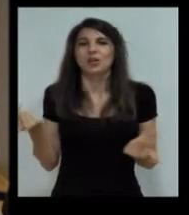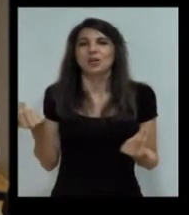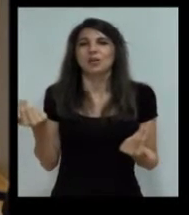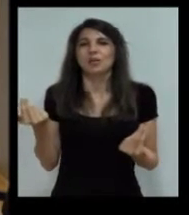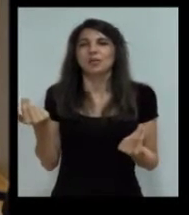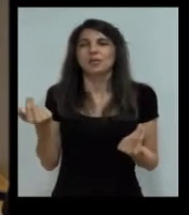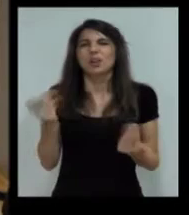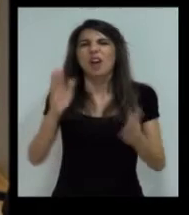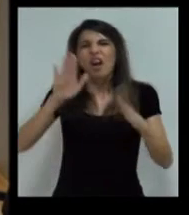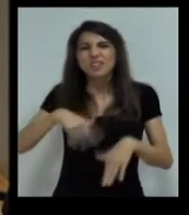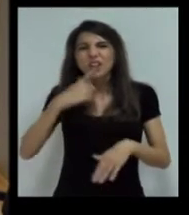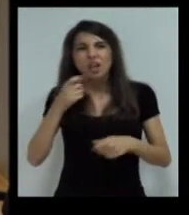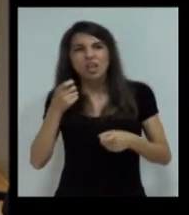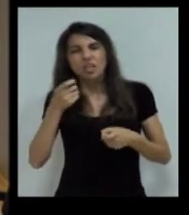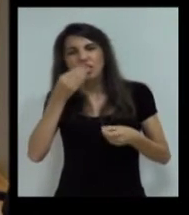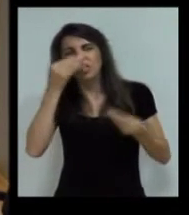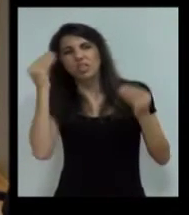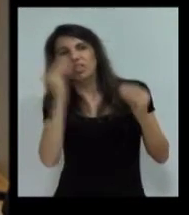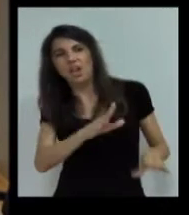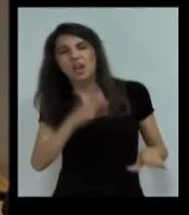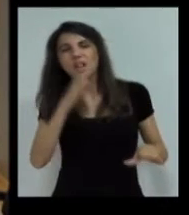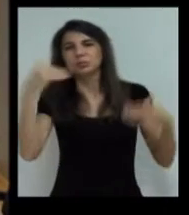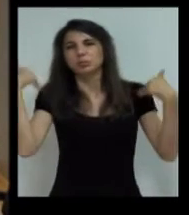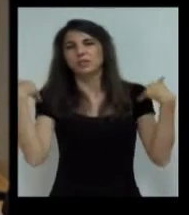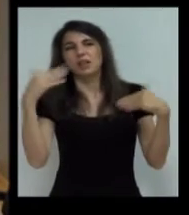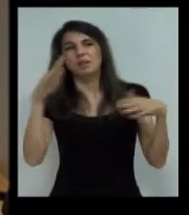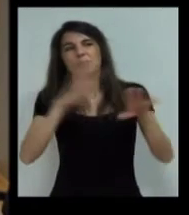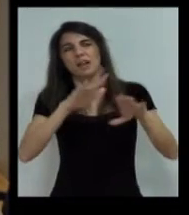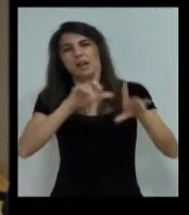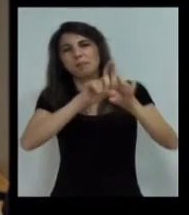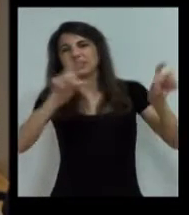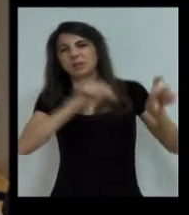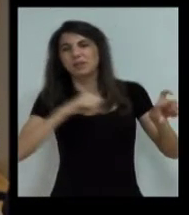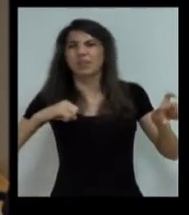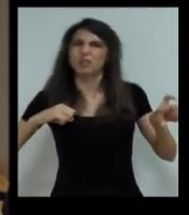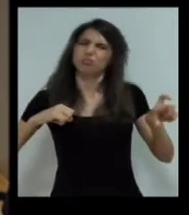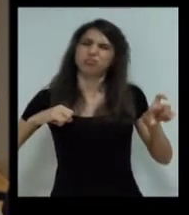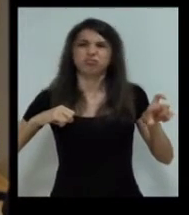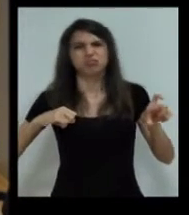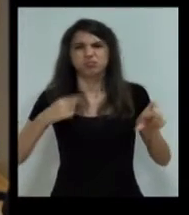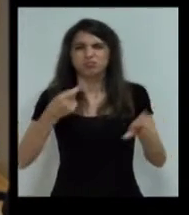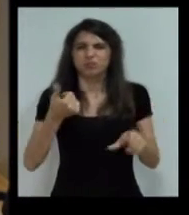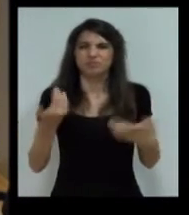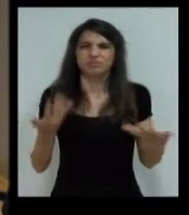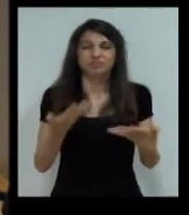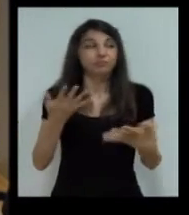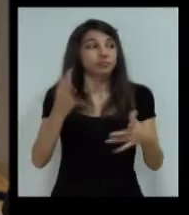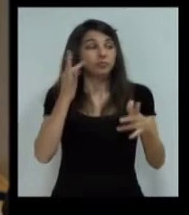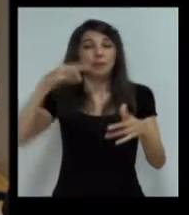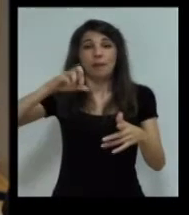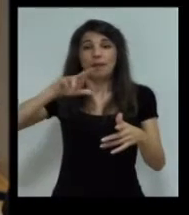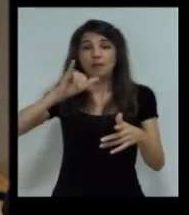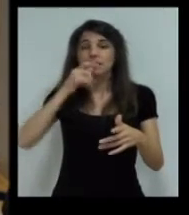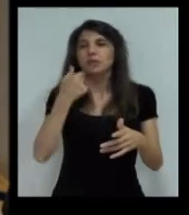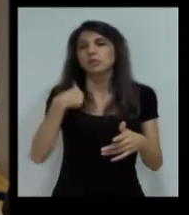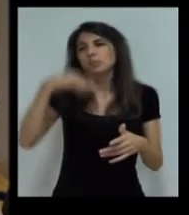privada, me parece un poco... Yo lo que creo es que hay una combinación o un equilibrio de esos dos aspectos. Por